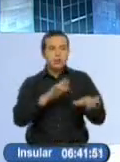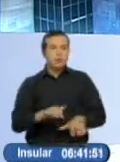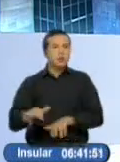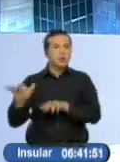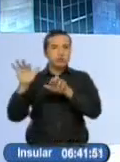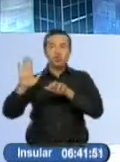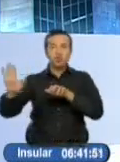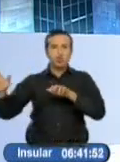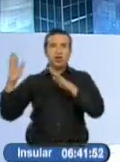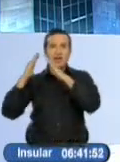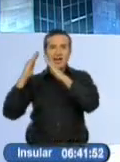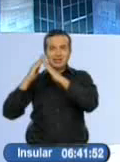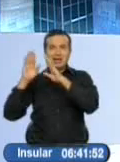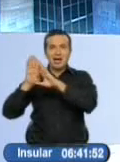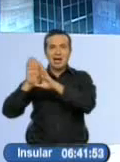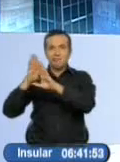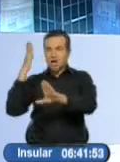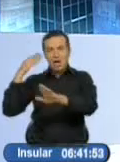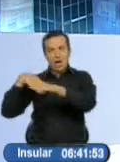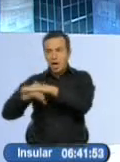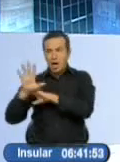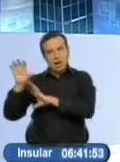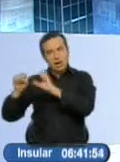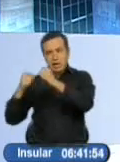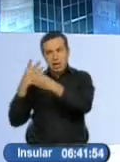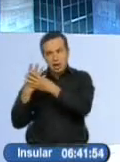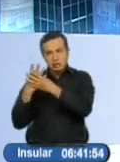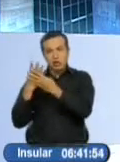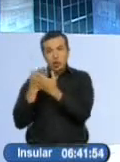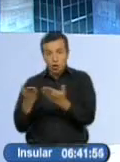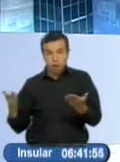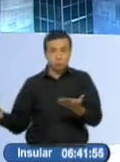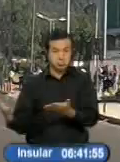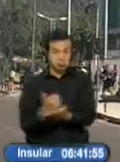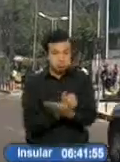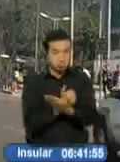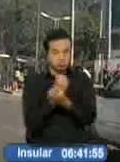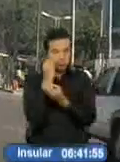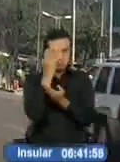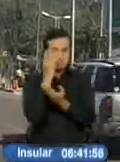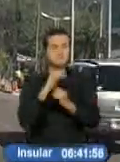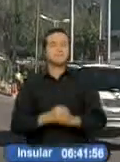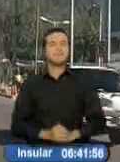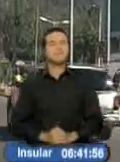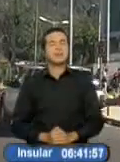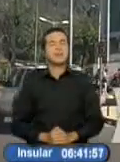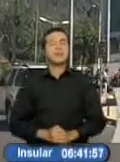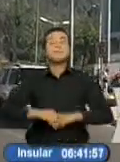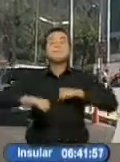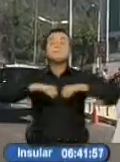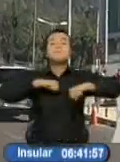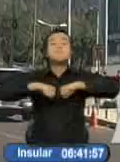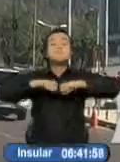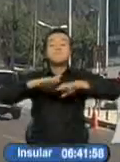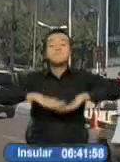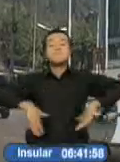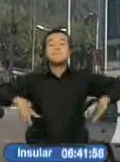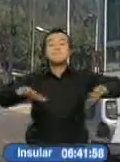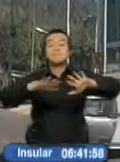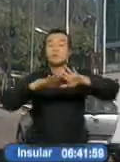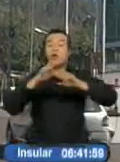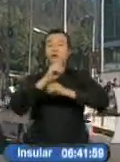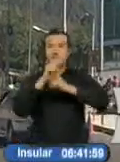fueron incautados cuando se efectuaron los allanamientos para su detención. A esta diligencia que se desarrolló en la unidad